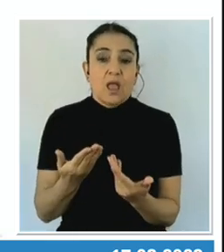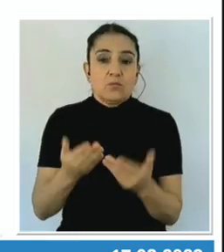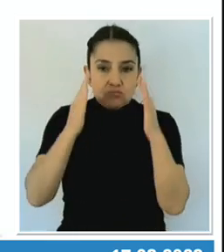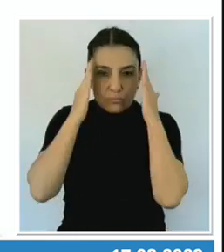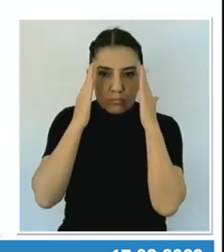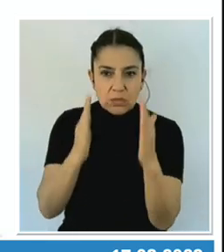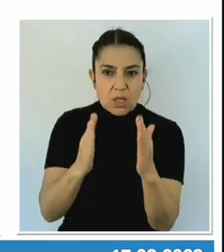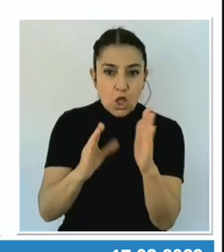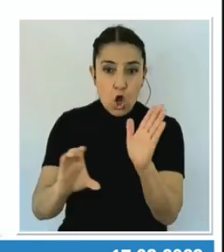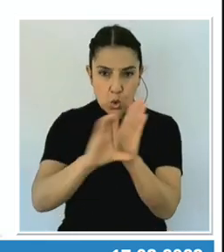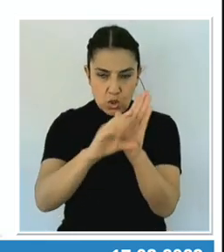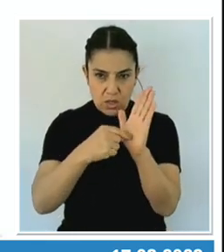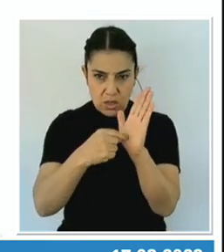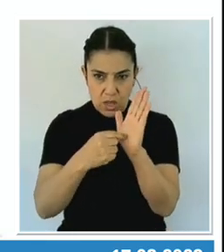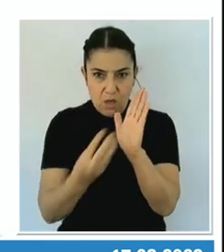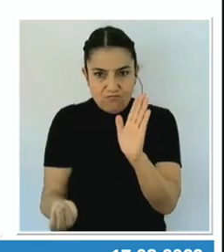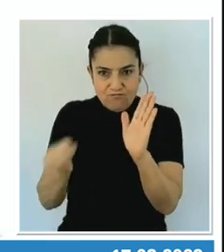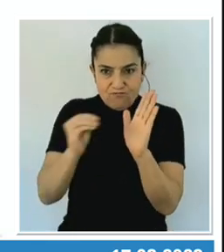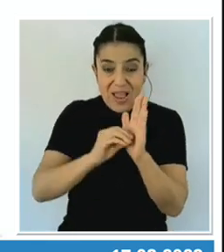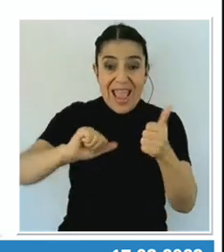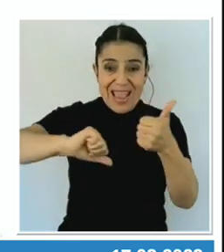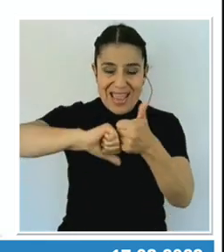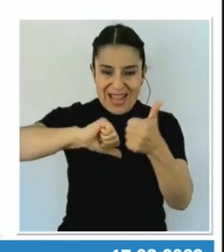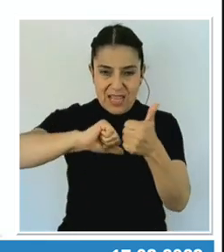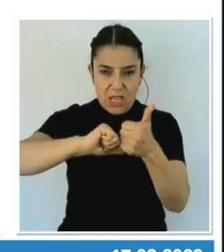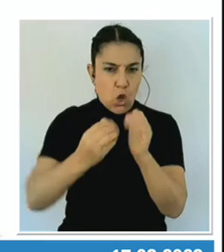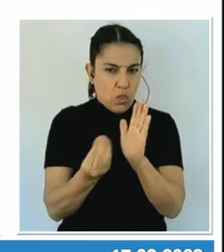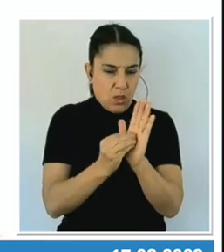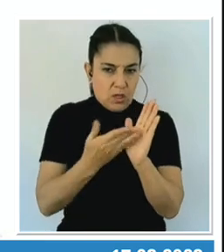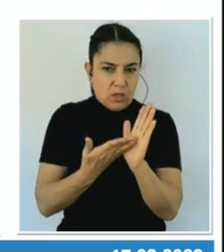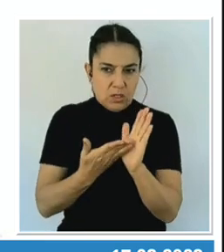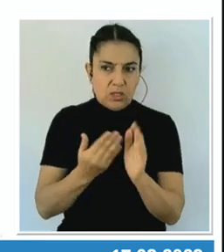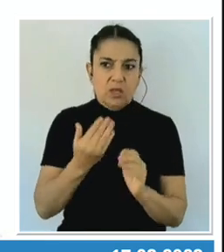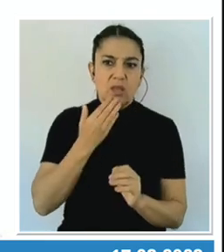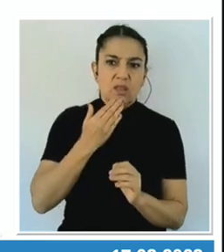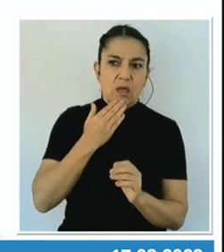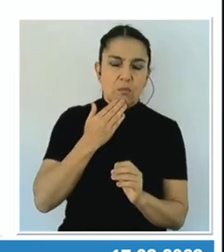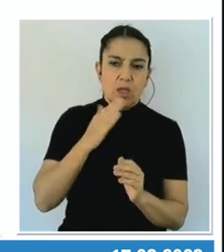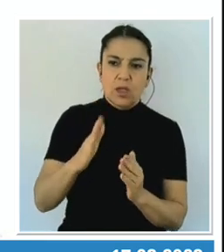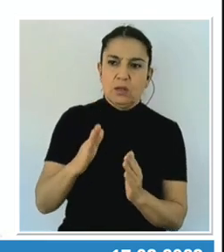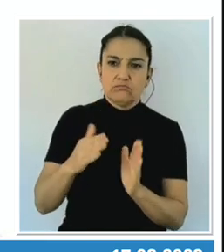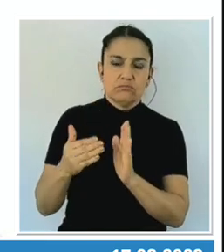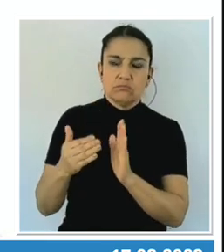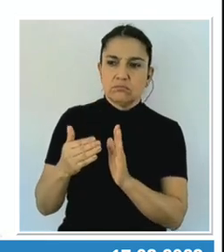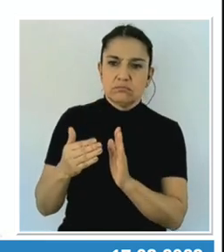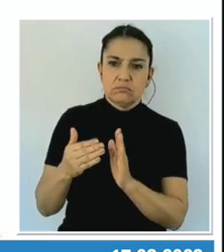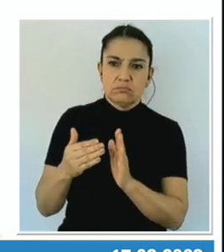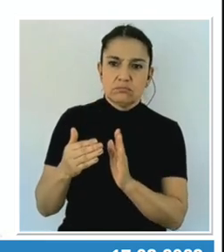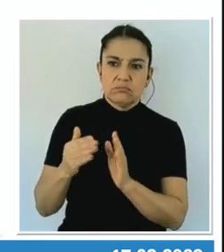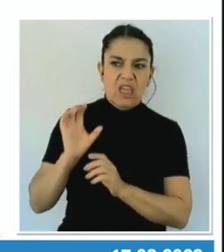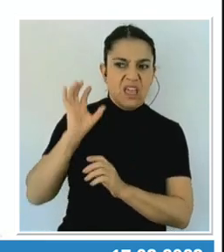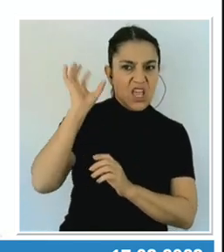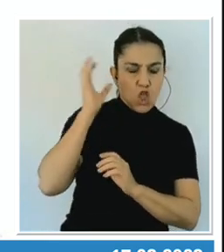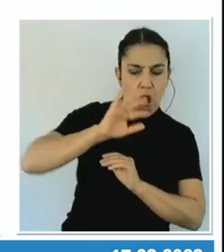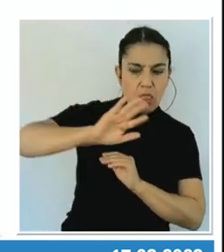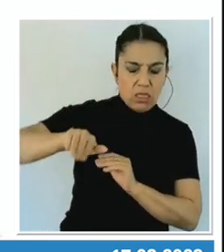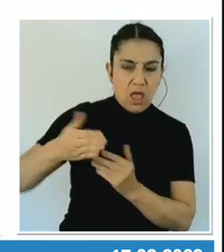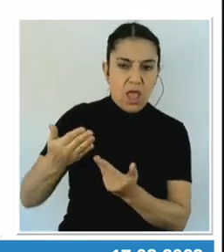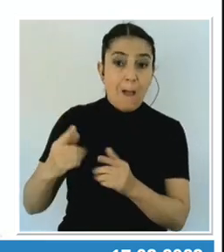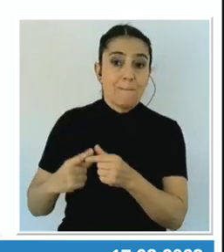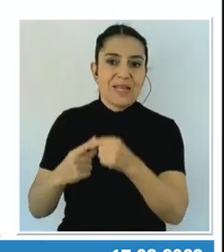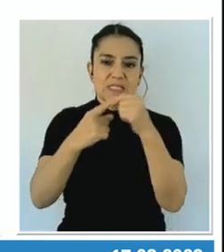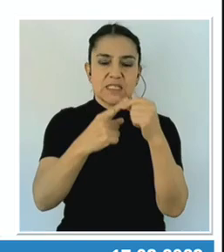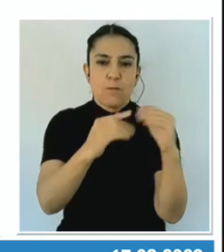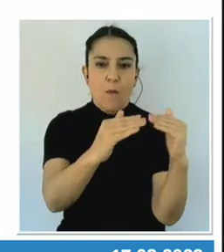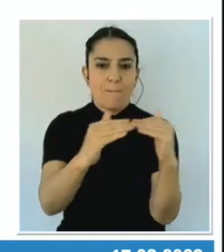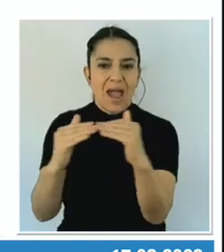y incluso se ignoran principios como el de paridad, y esto me parece llamativo, ¿no? Como el principio de paridad